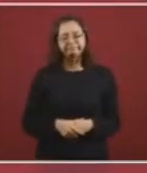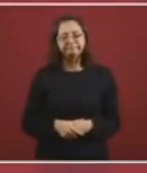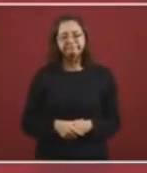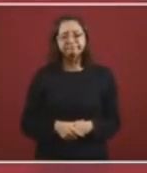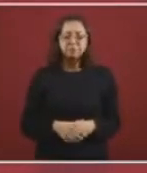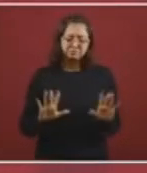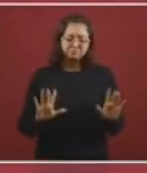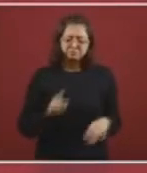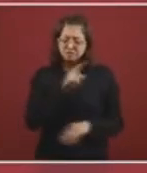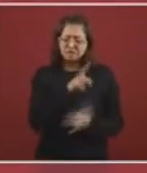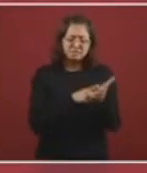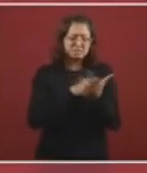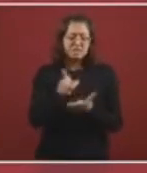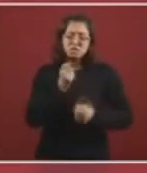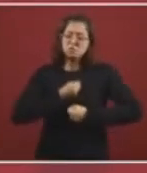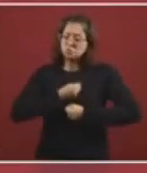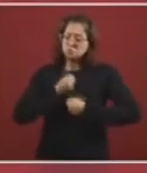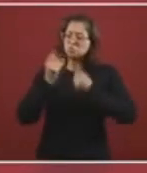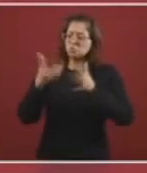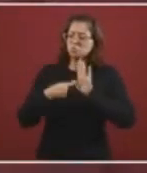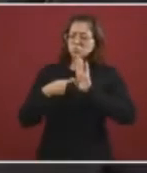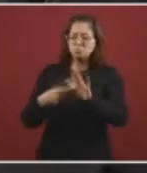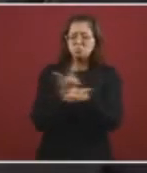todo su derecho a expresarse, a manifestarse.